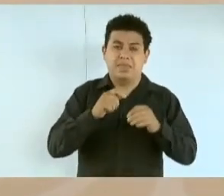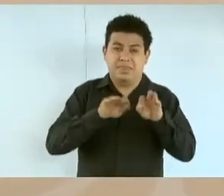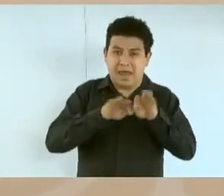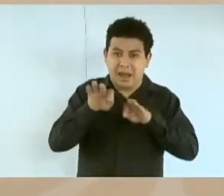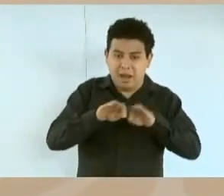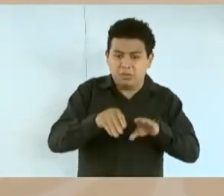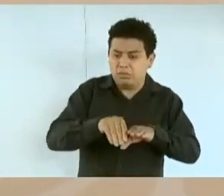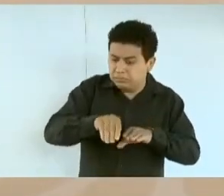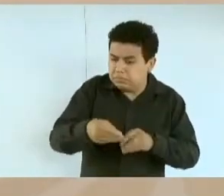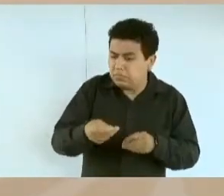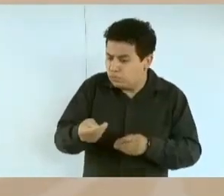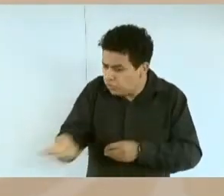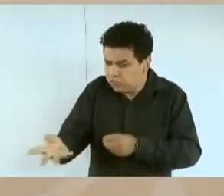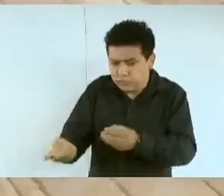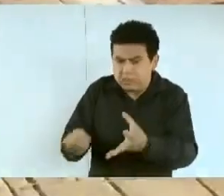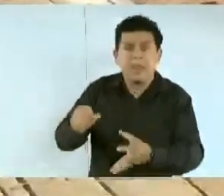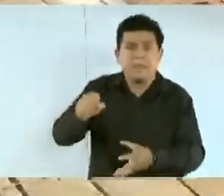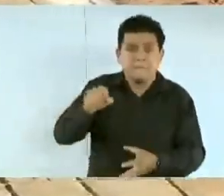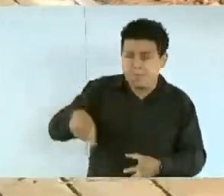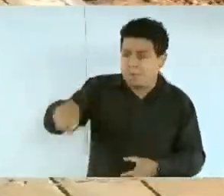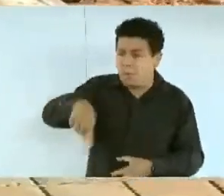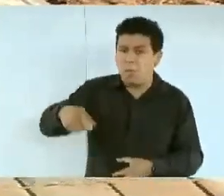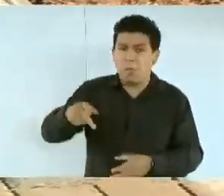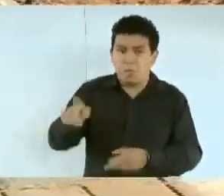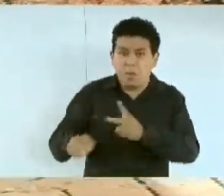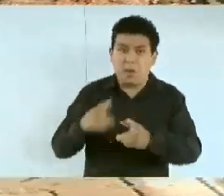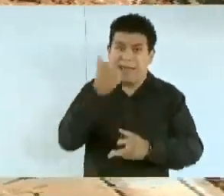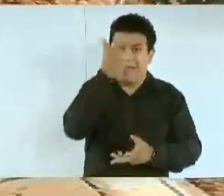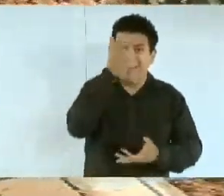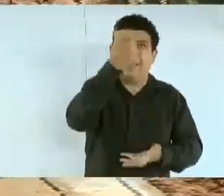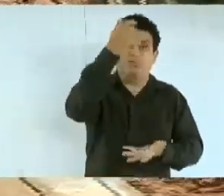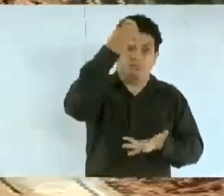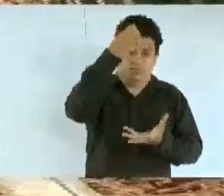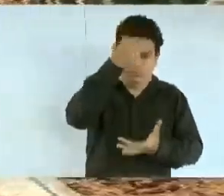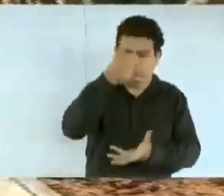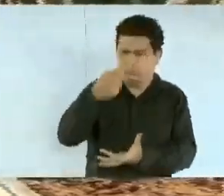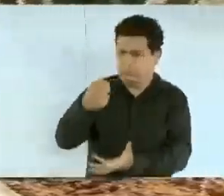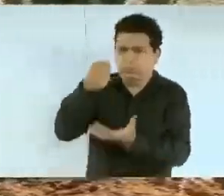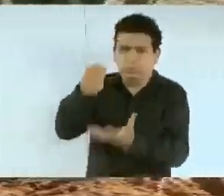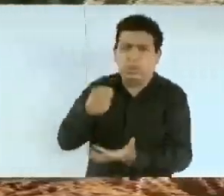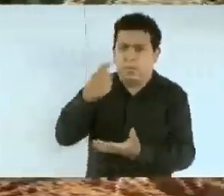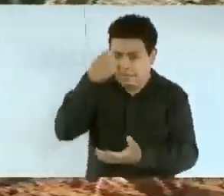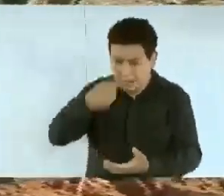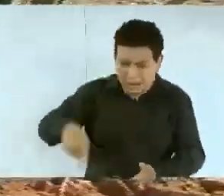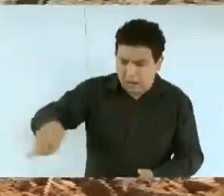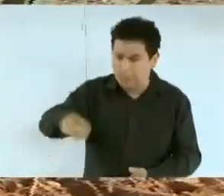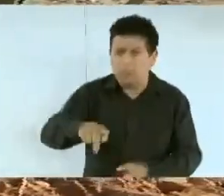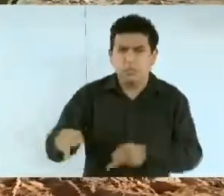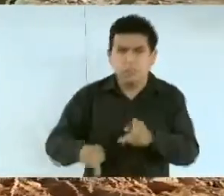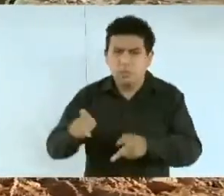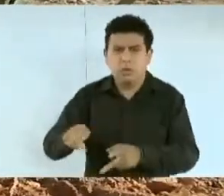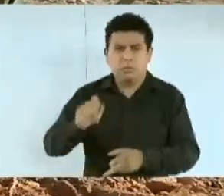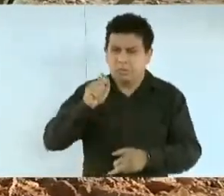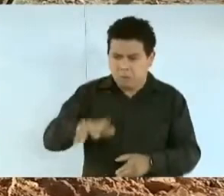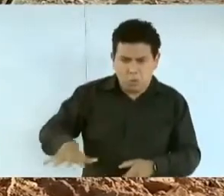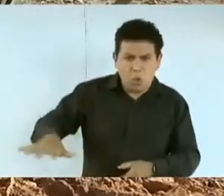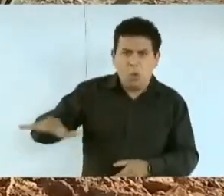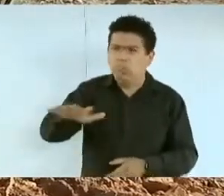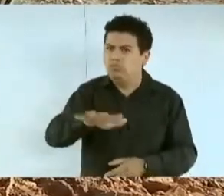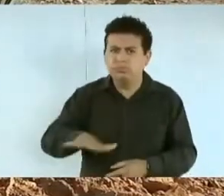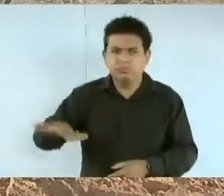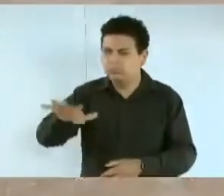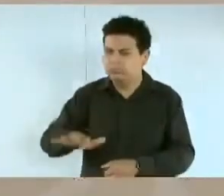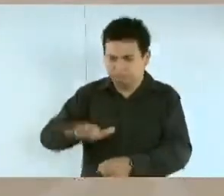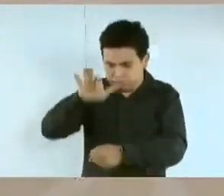que hay trabajo, que el dinero se queda en la misma comunidad, en la misma